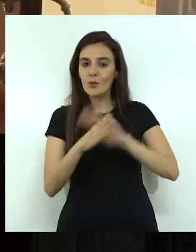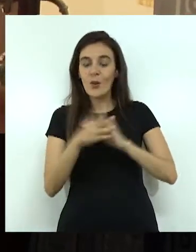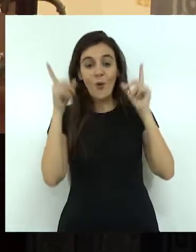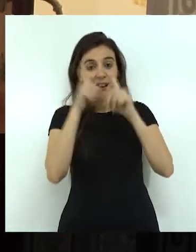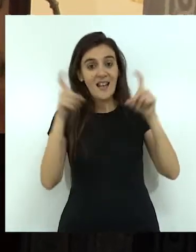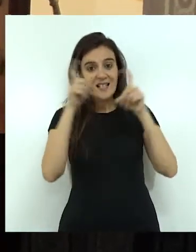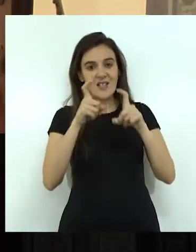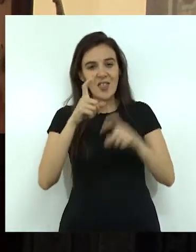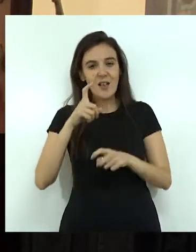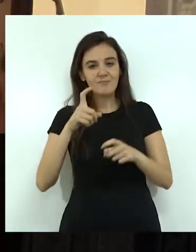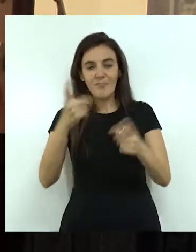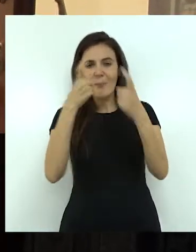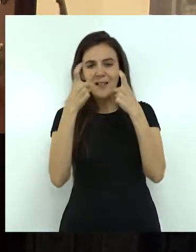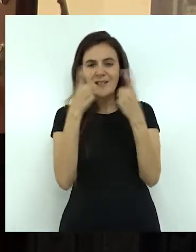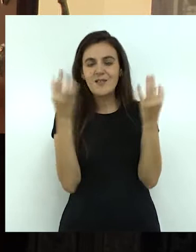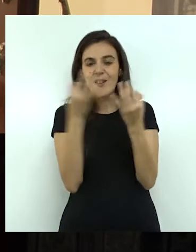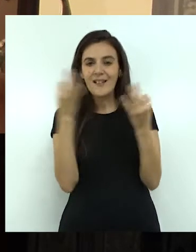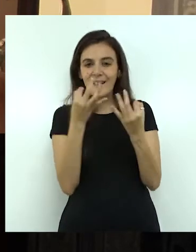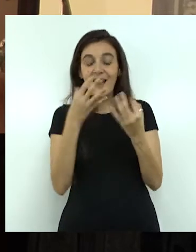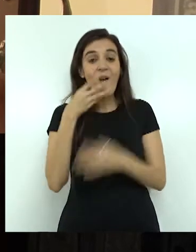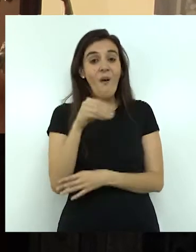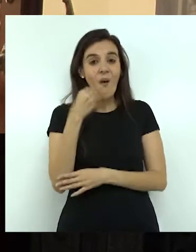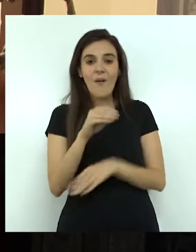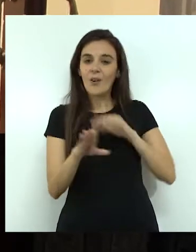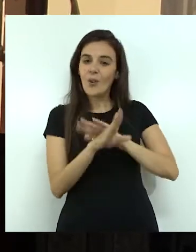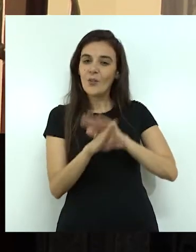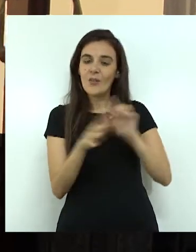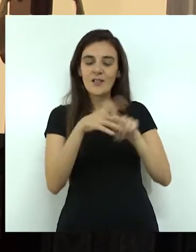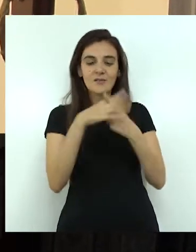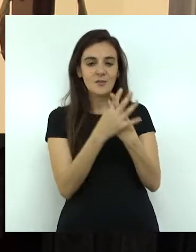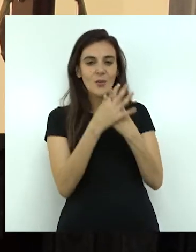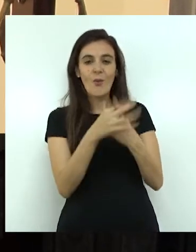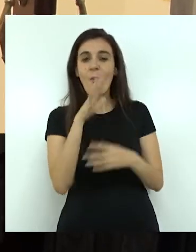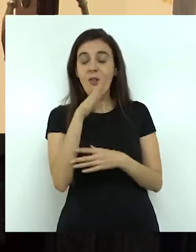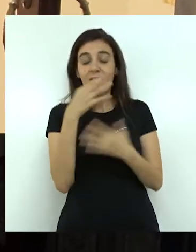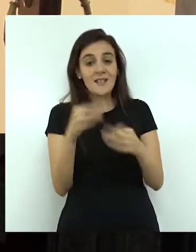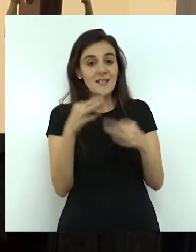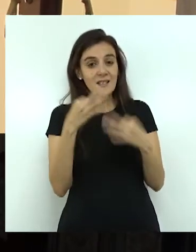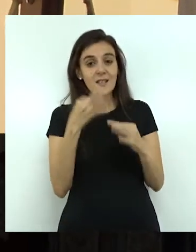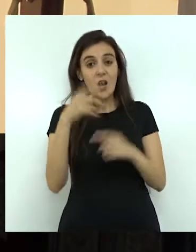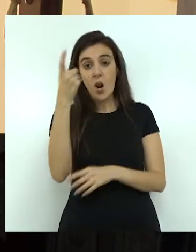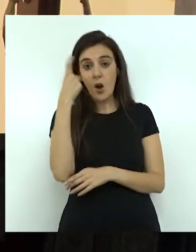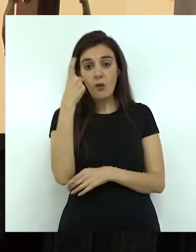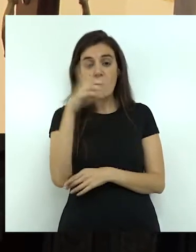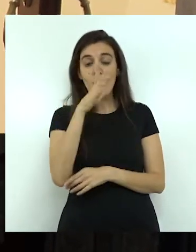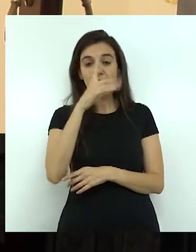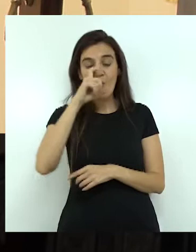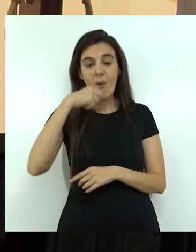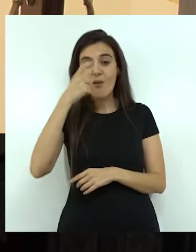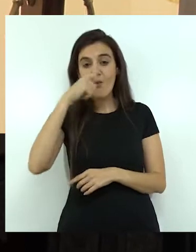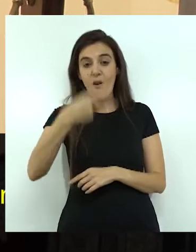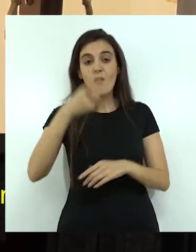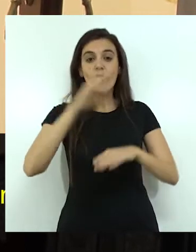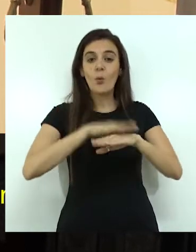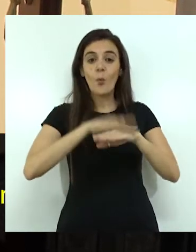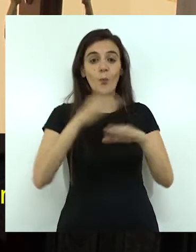me ha enseñado al permanecer joven en cierto aspecto por la sencilla razón de que los alumnos no cumplen años cumplimos